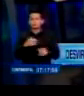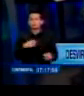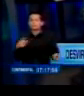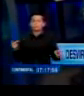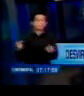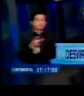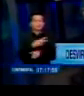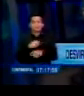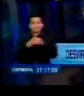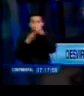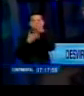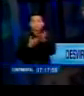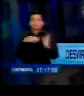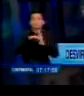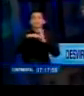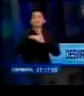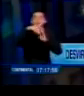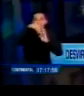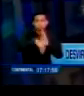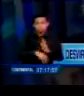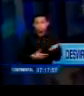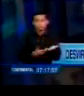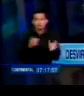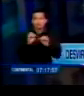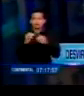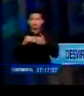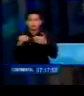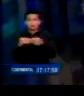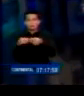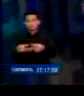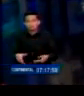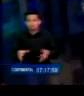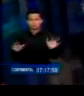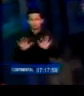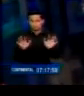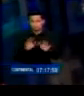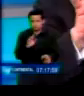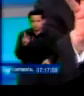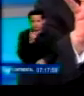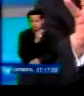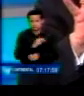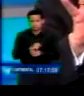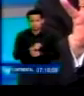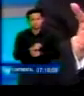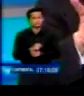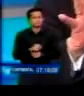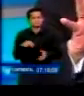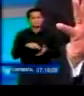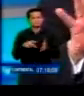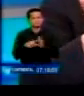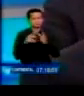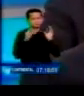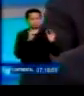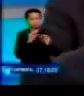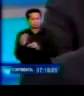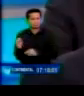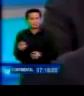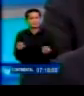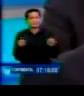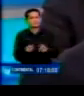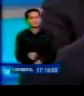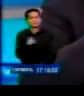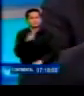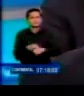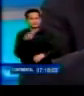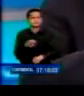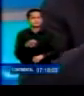un feriado bancario, peor hablar de un proceso de desdolarización. En ese sentido, los rumores eran en general y también